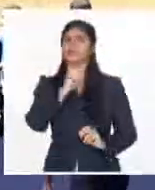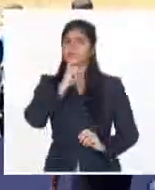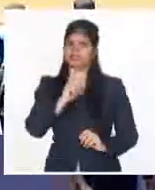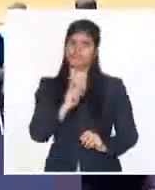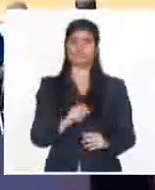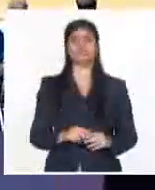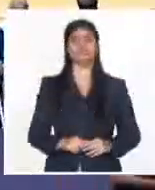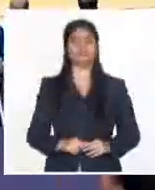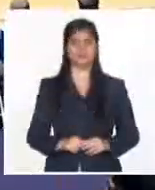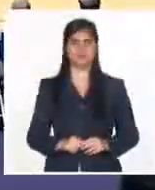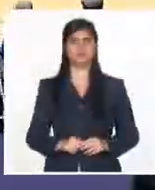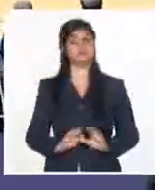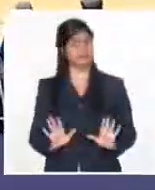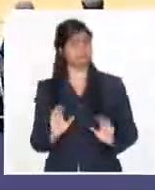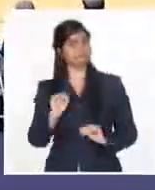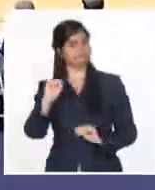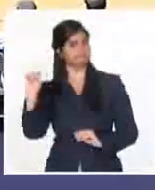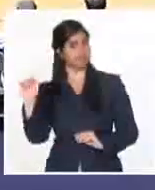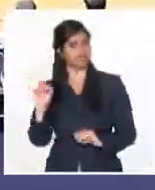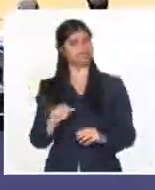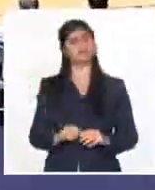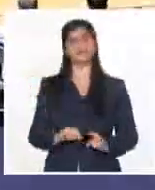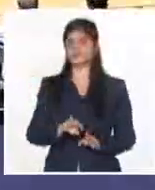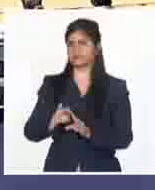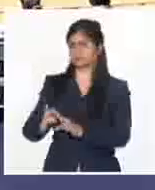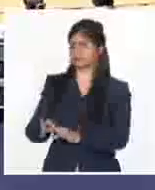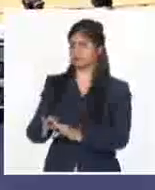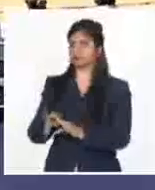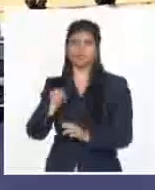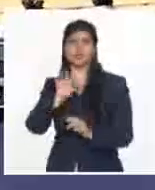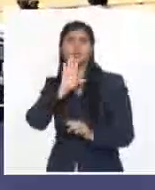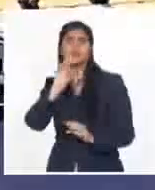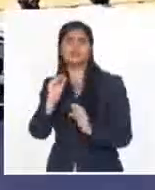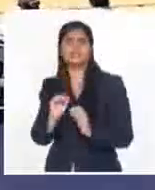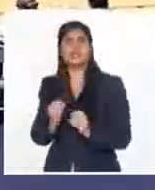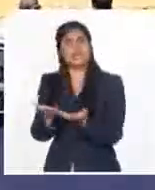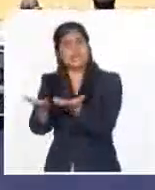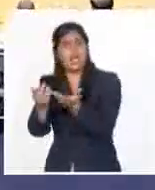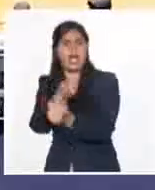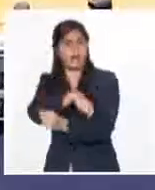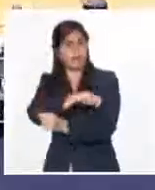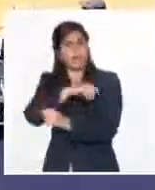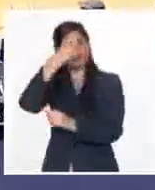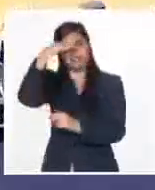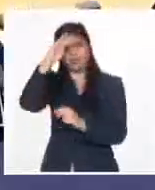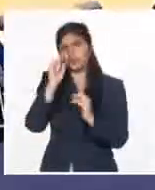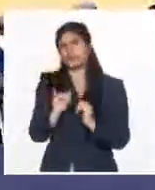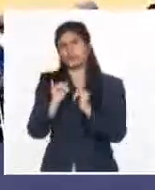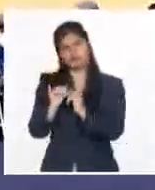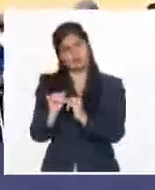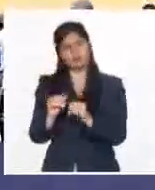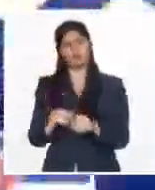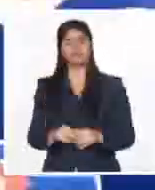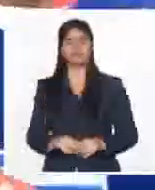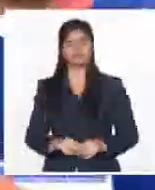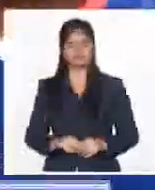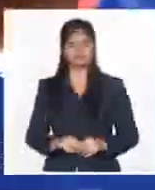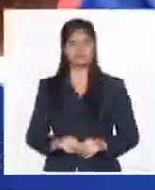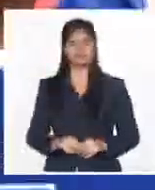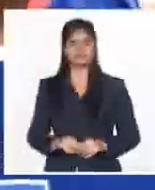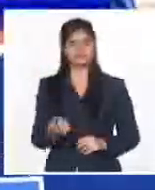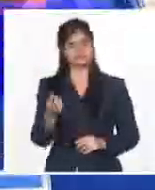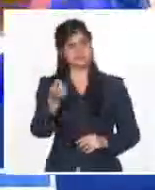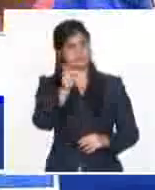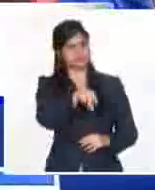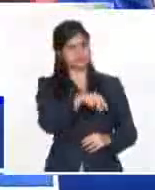y salió el resultado. No, ya en semifinales, ¿qué le dice al pueblo de Cuba? Y bueno, ya esta dupla de Ecuador, que tú conocías a uno de estos jugadores. Bueno, primero que todo agradecerle a